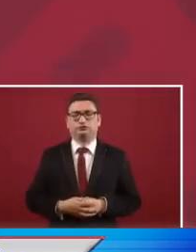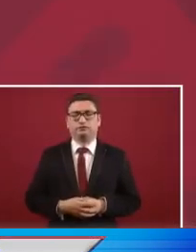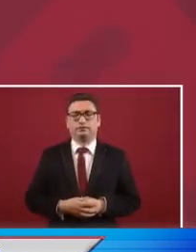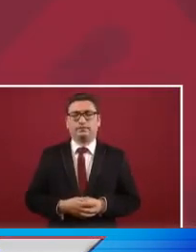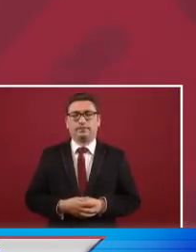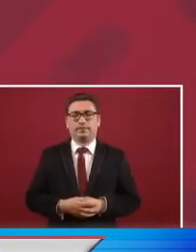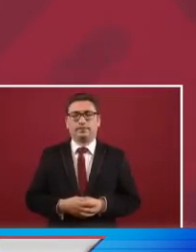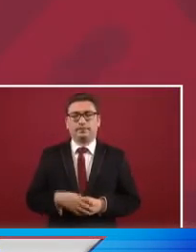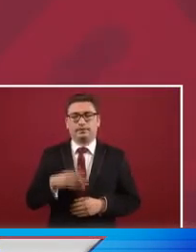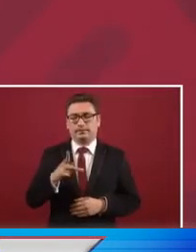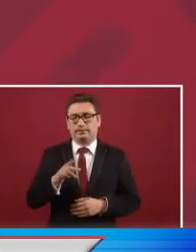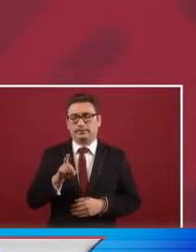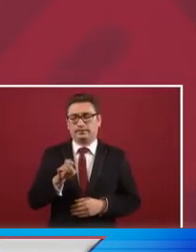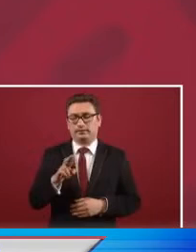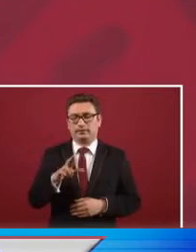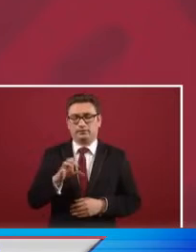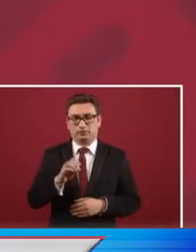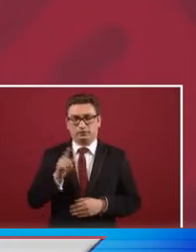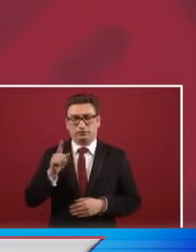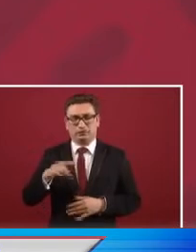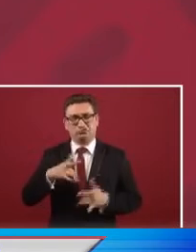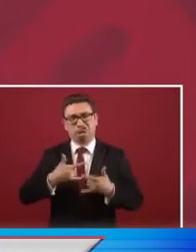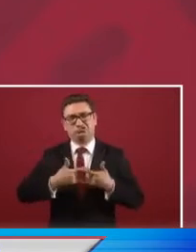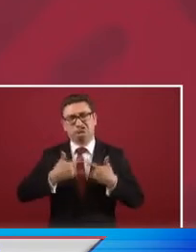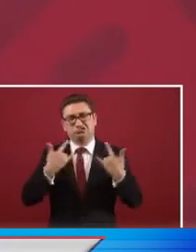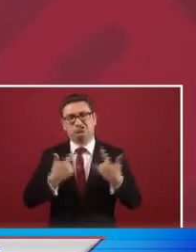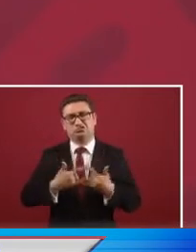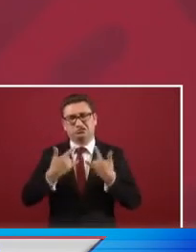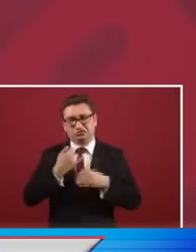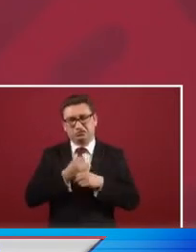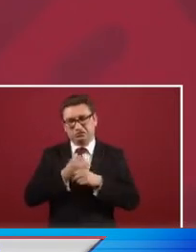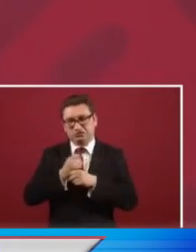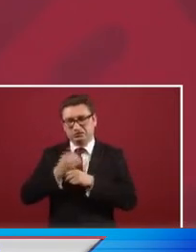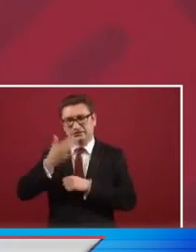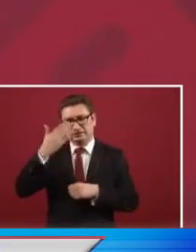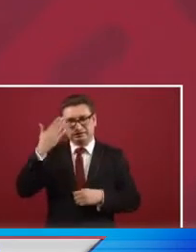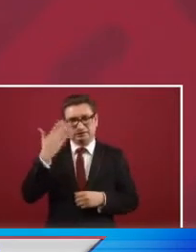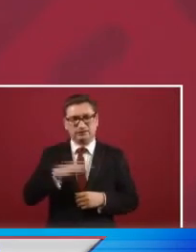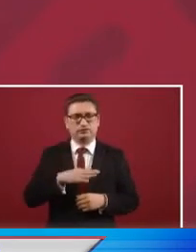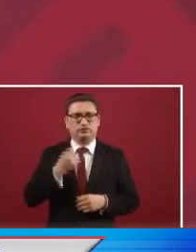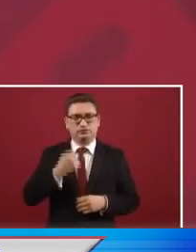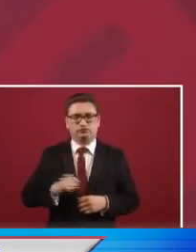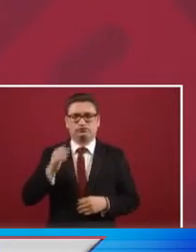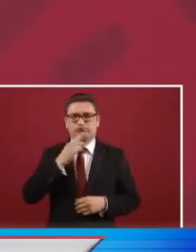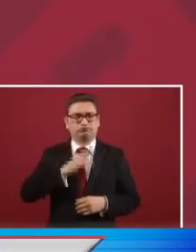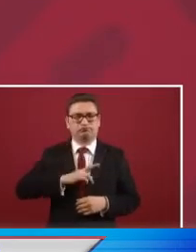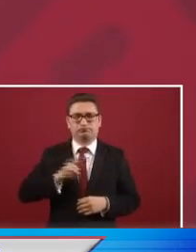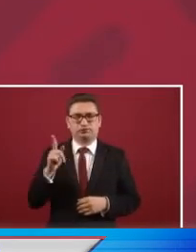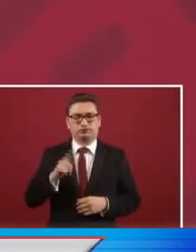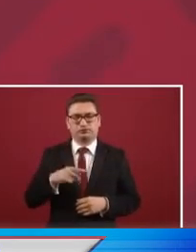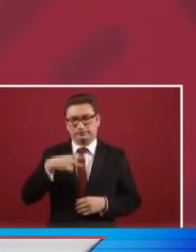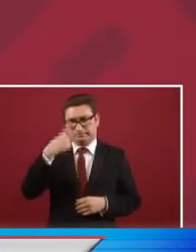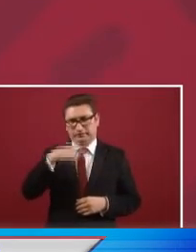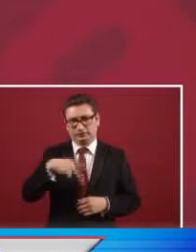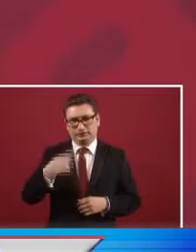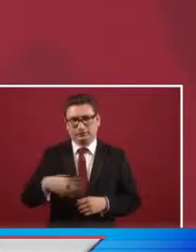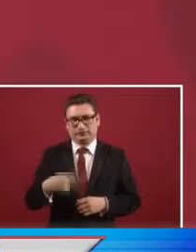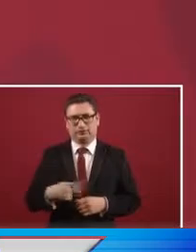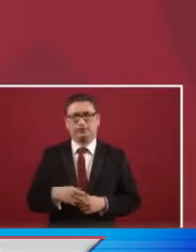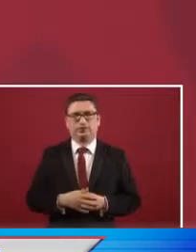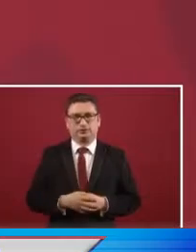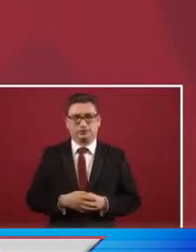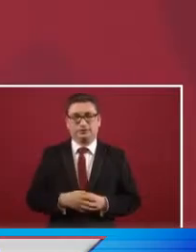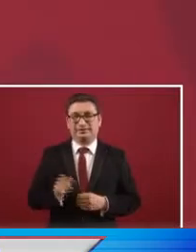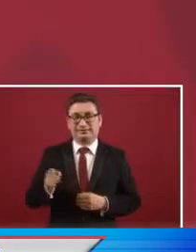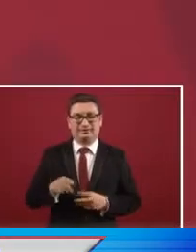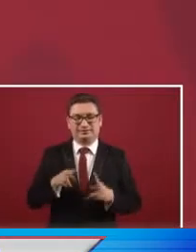cuarta transformación de México, por lo que hay que ser respetuoso y prudente porque se les está arrebatando a los grupos de poder político y económico el control y el